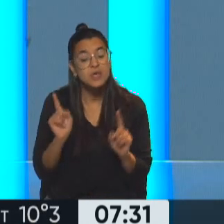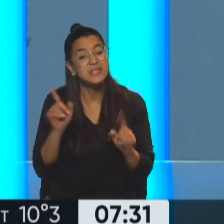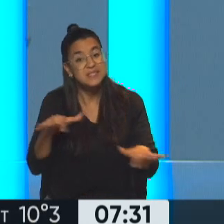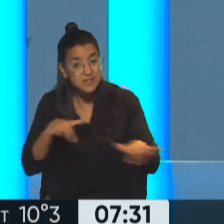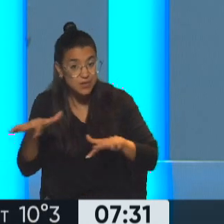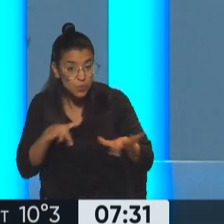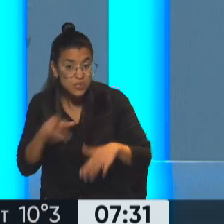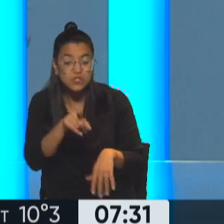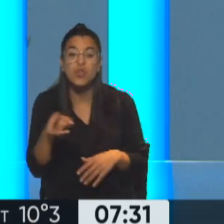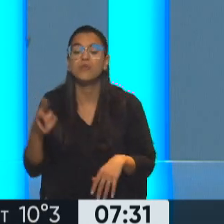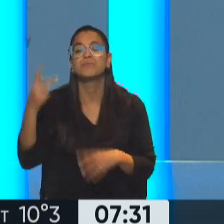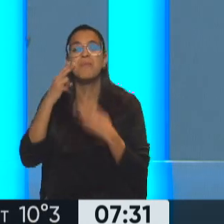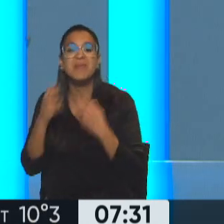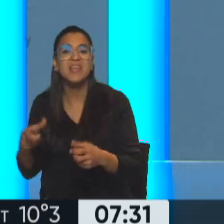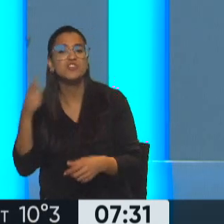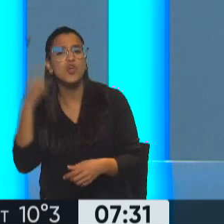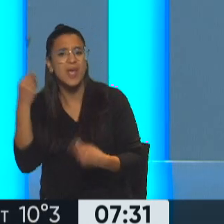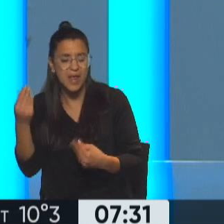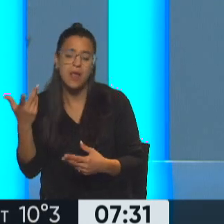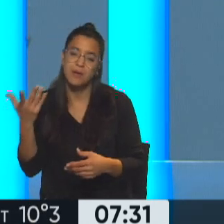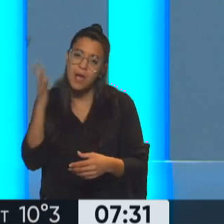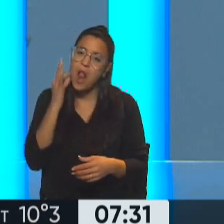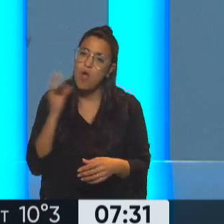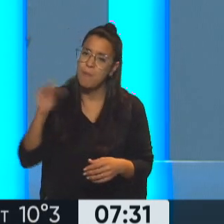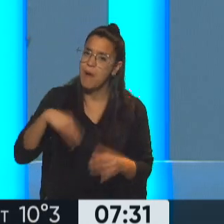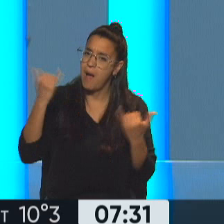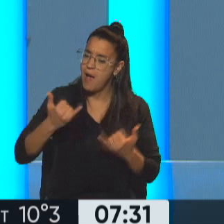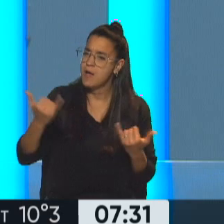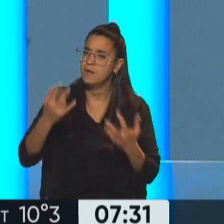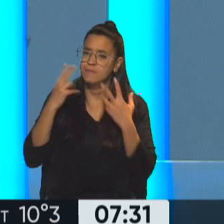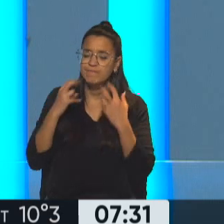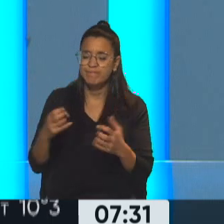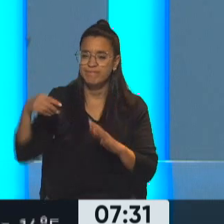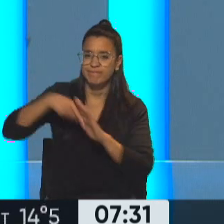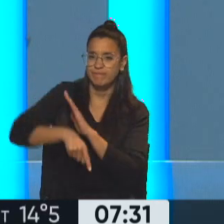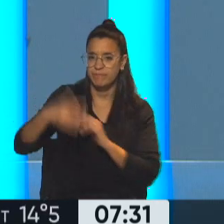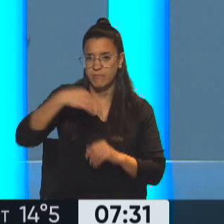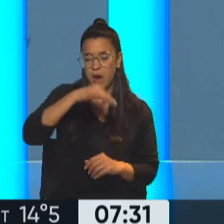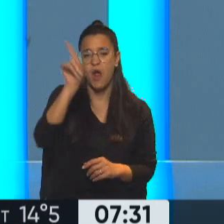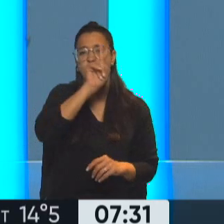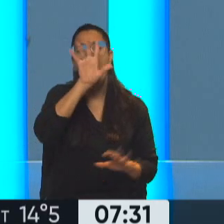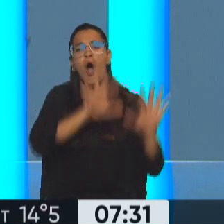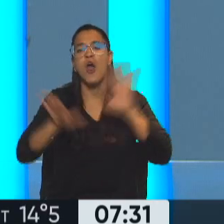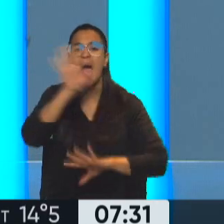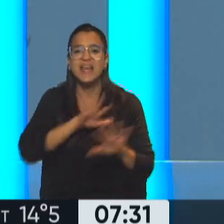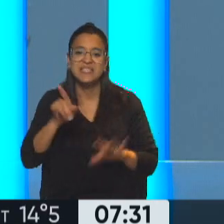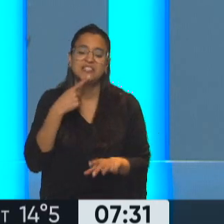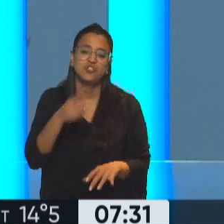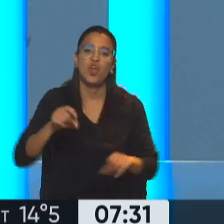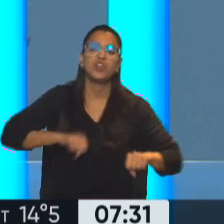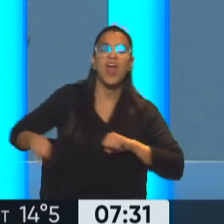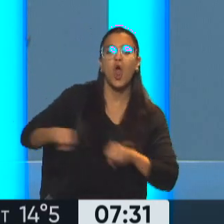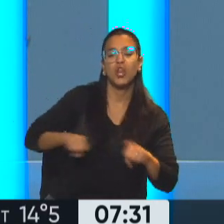es lo que creen los investigadores? Que hay algo más por detrás, que no es una organización